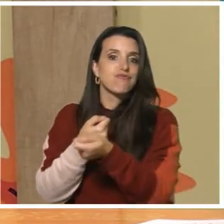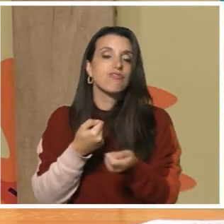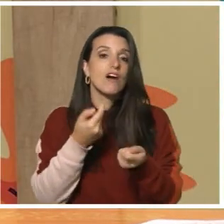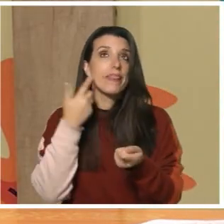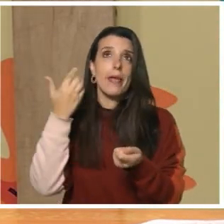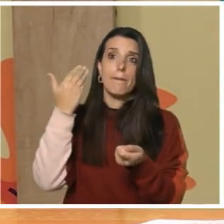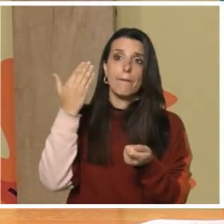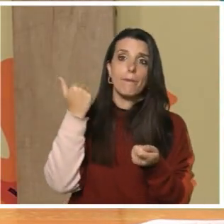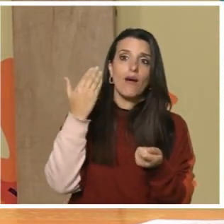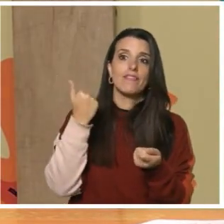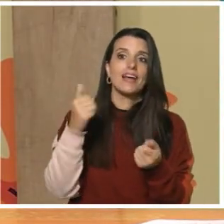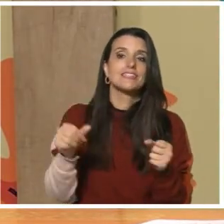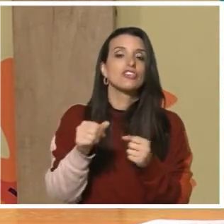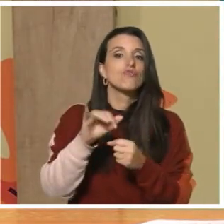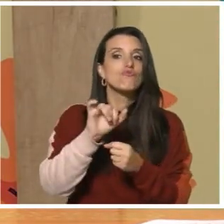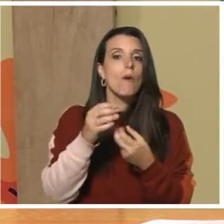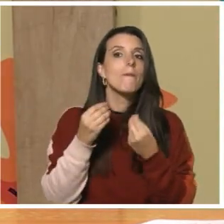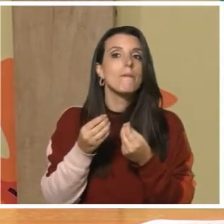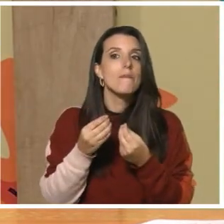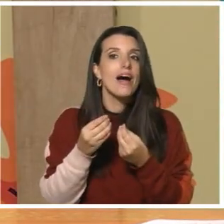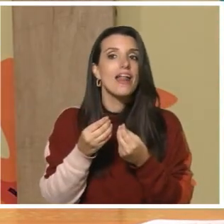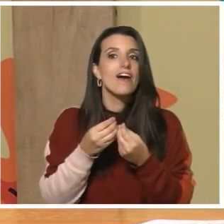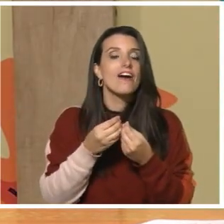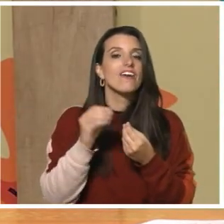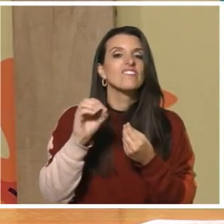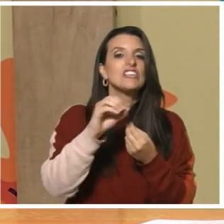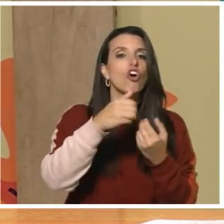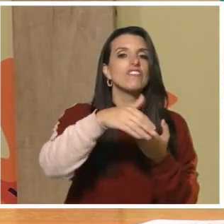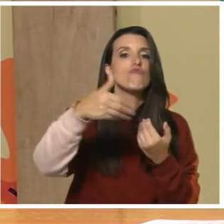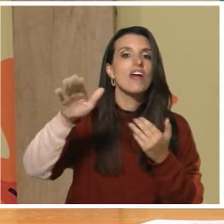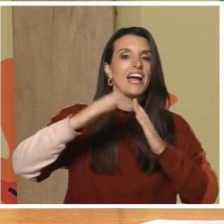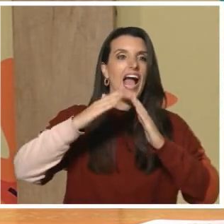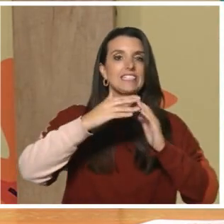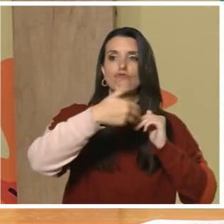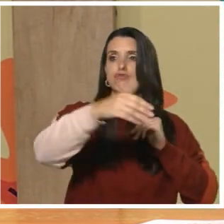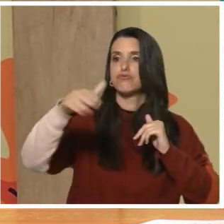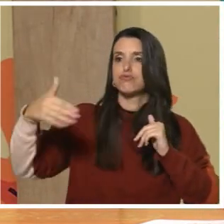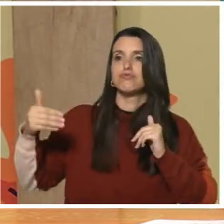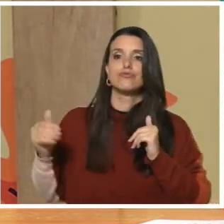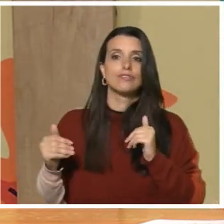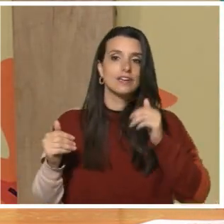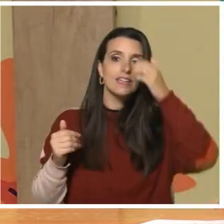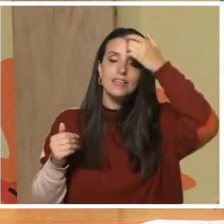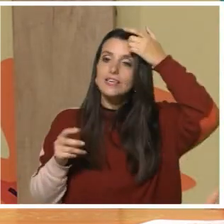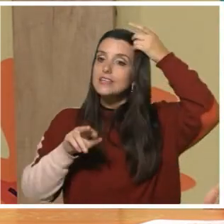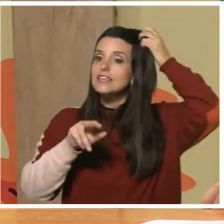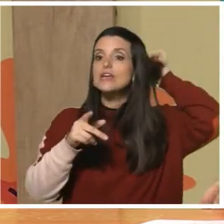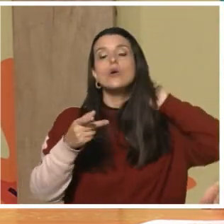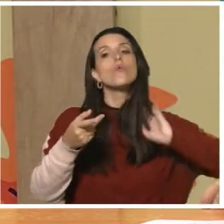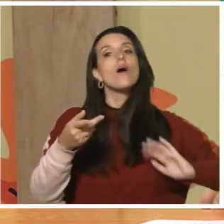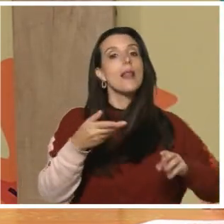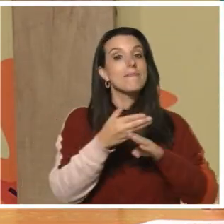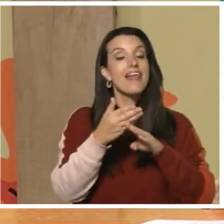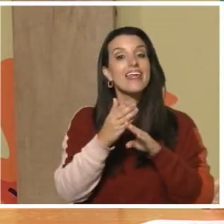tiempo atrás se hicieron estos saumerios, era para que los bichos se fueran de la casa, ¿no? Y no usar insecticida, igual que el palo santo,